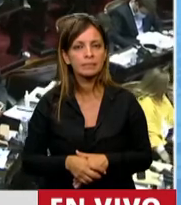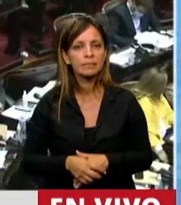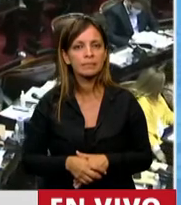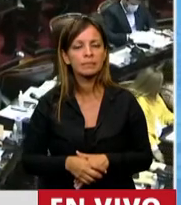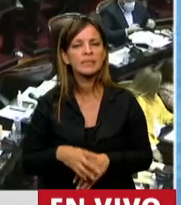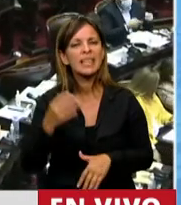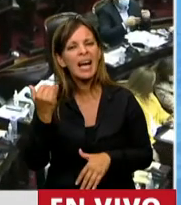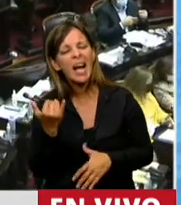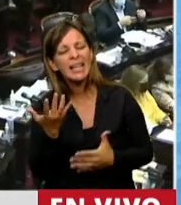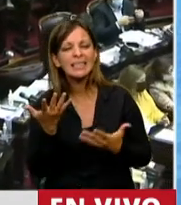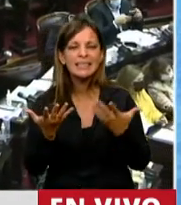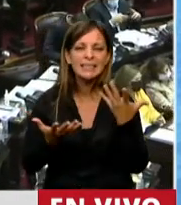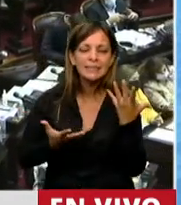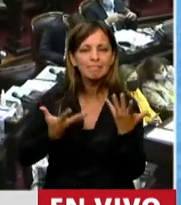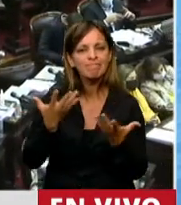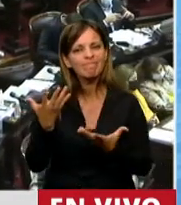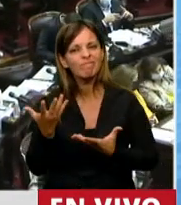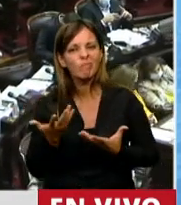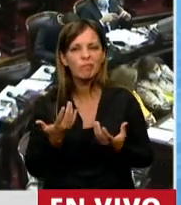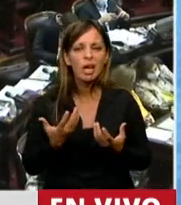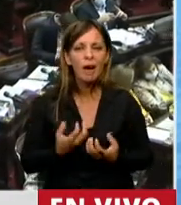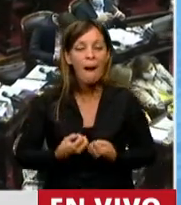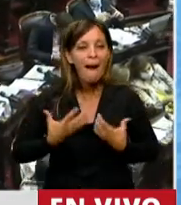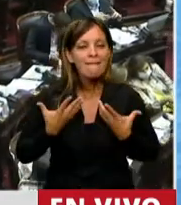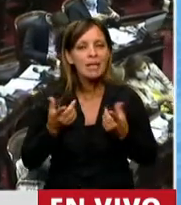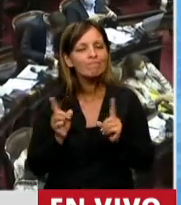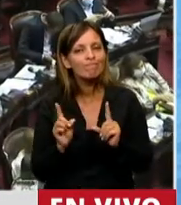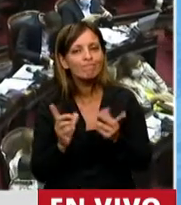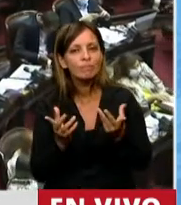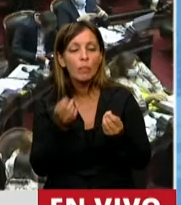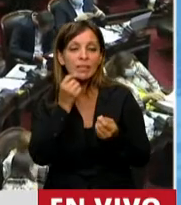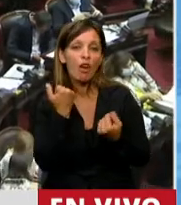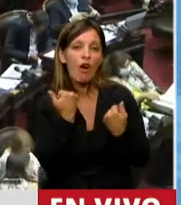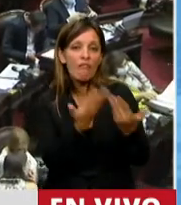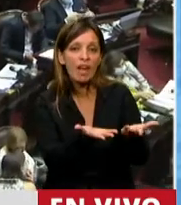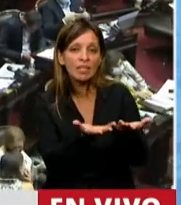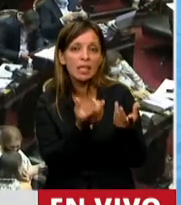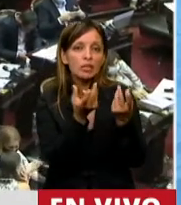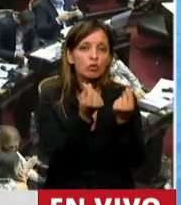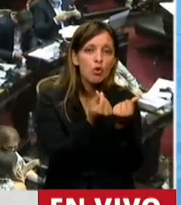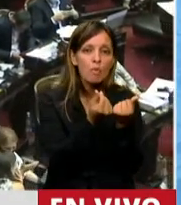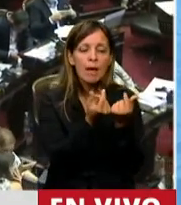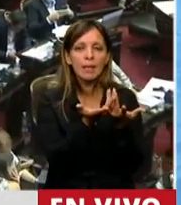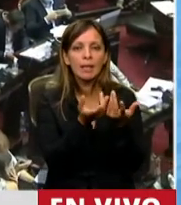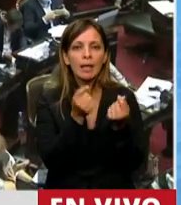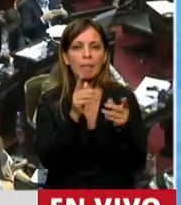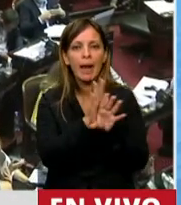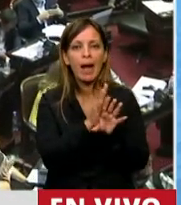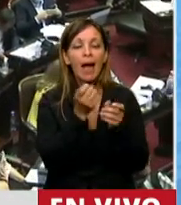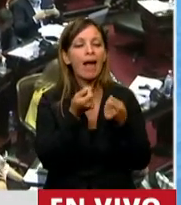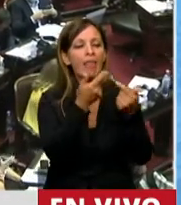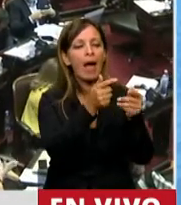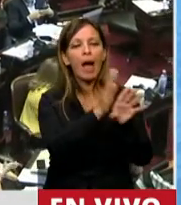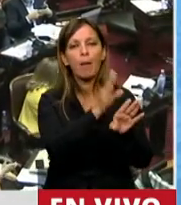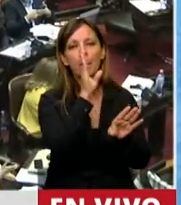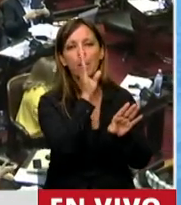un desaliento o hay un desincentivo, porque el ofrecimiento de una suma que pone freno a todo reclamo